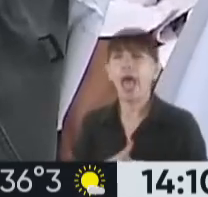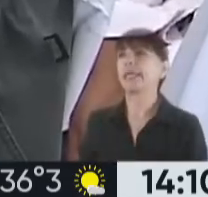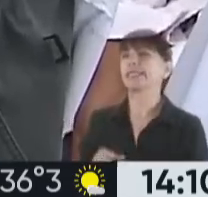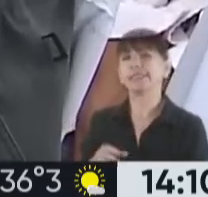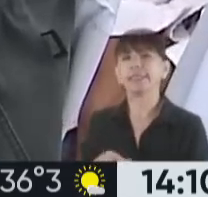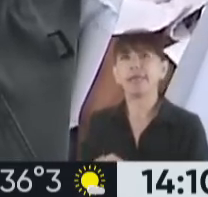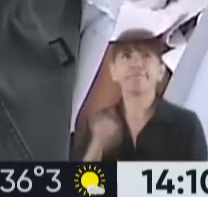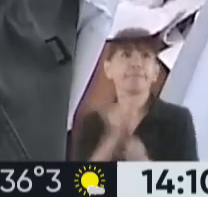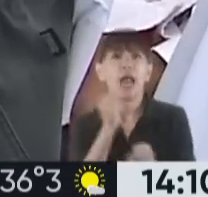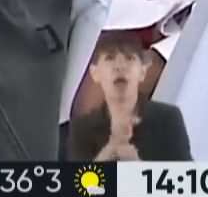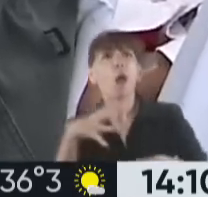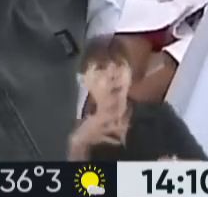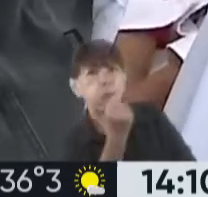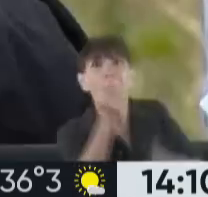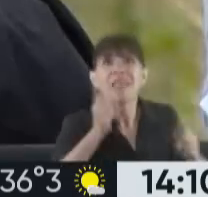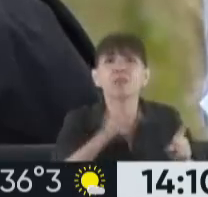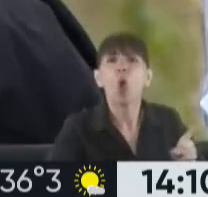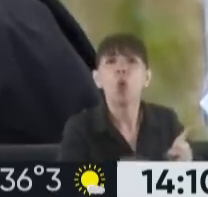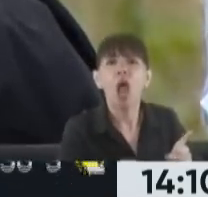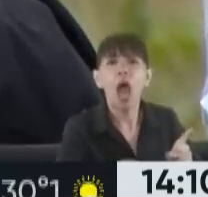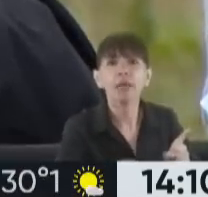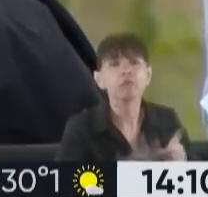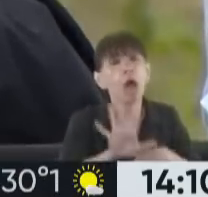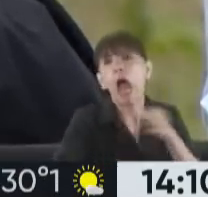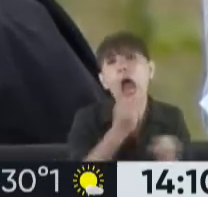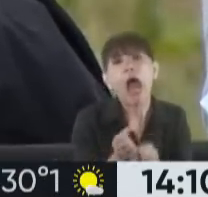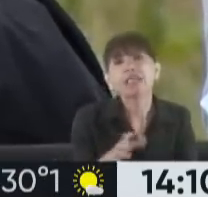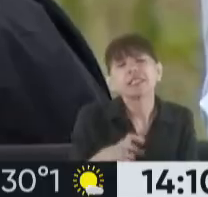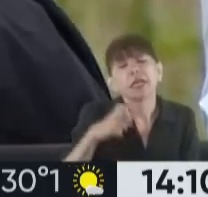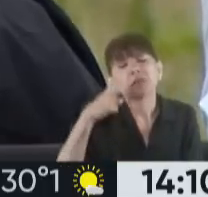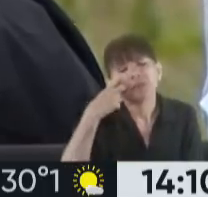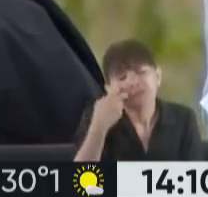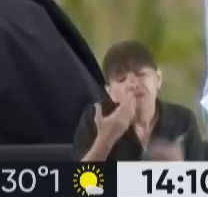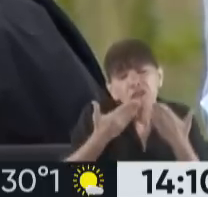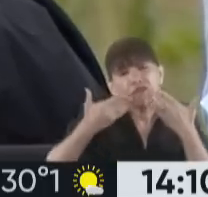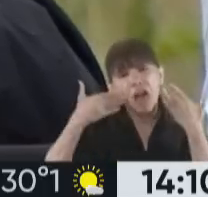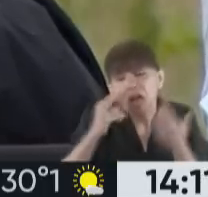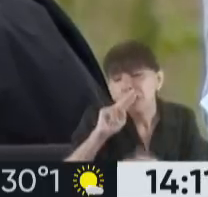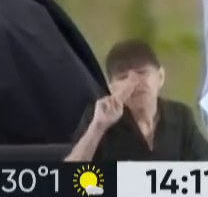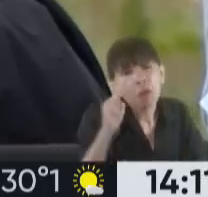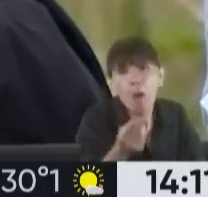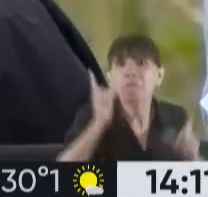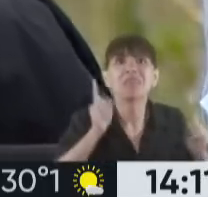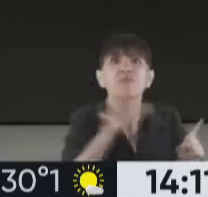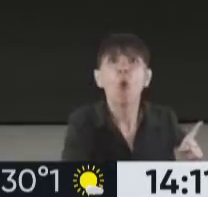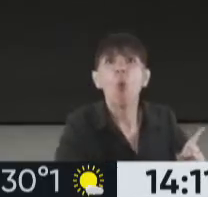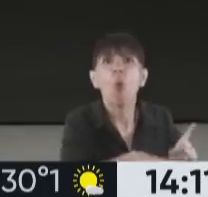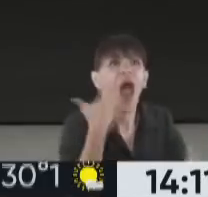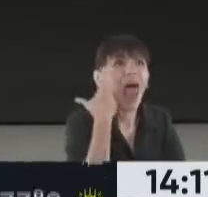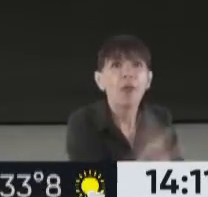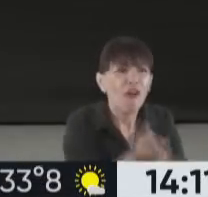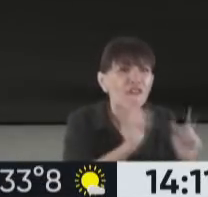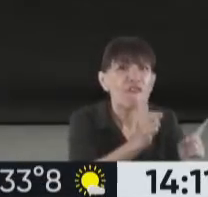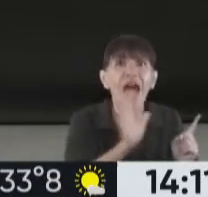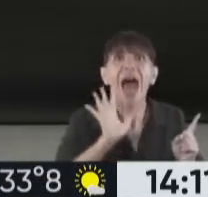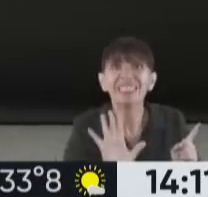trabajo, vivir feliz en La Poma y un día morirse feliz de haber vivido en La Poma. Y eso lo tenemos que hacer con